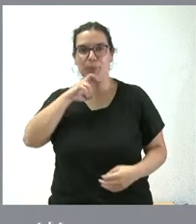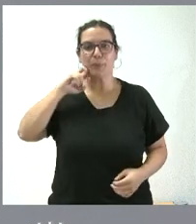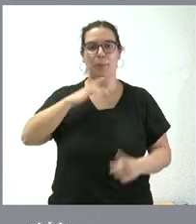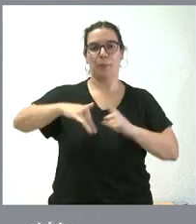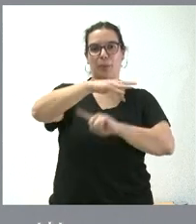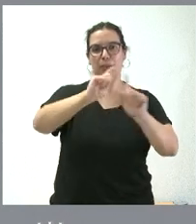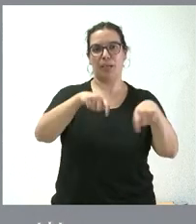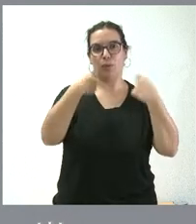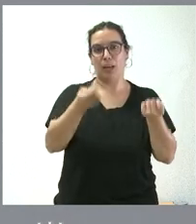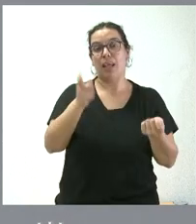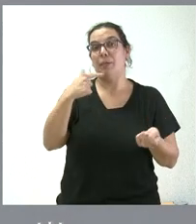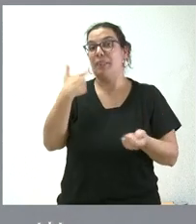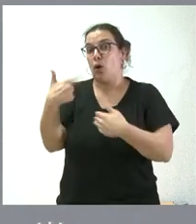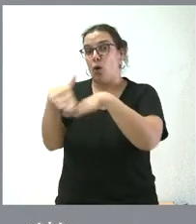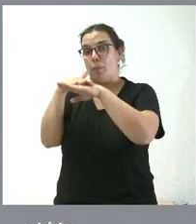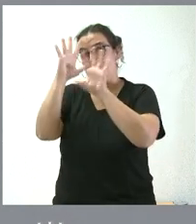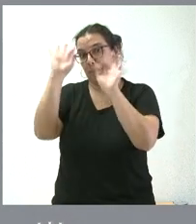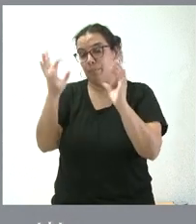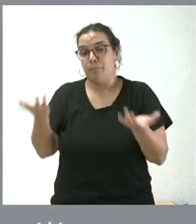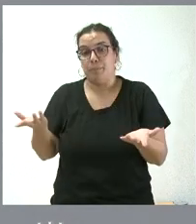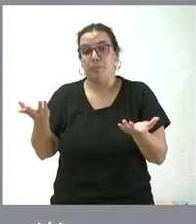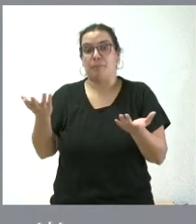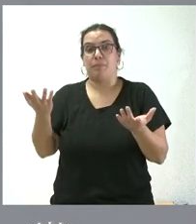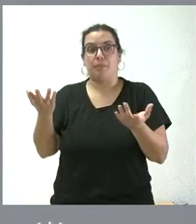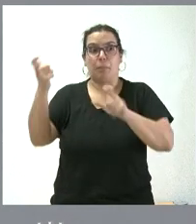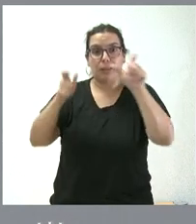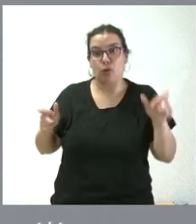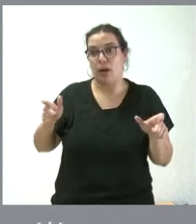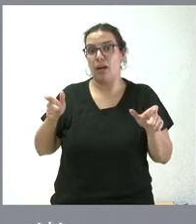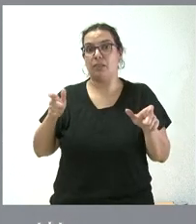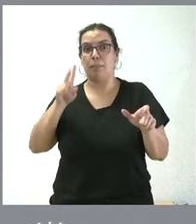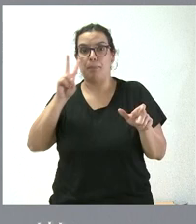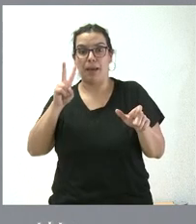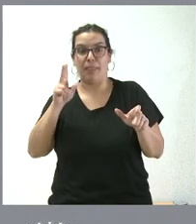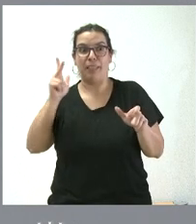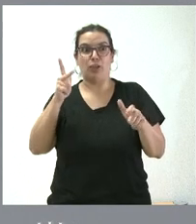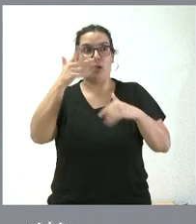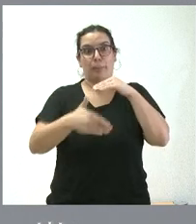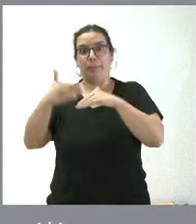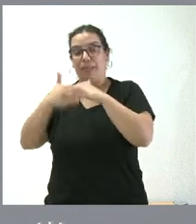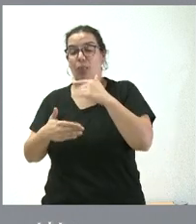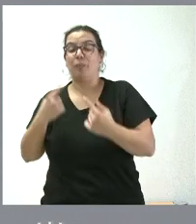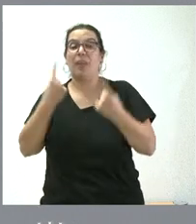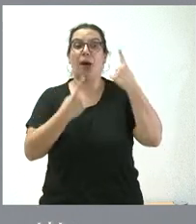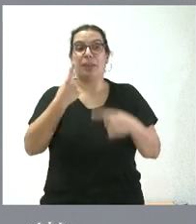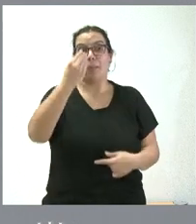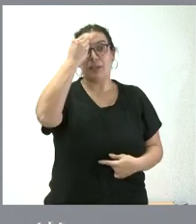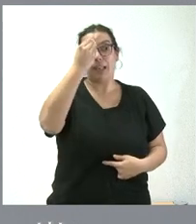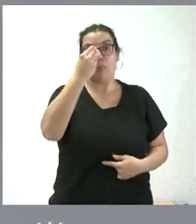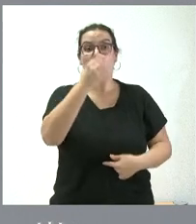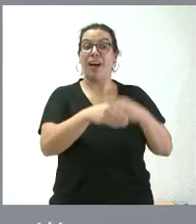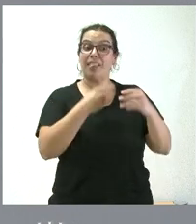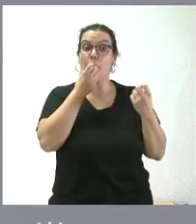naturaleza pidiendo disculpas como es natural Al conjunto de ciudadanos que vean limitados sus derechos a veces creyendo que hacemos un bien Al